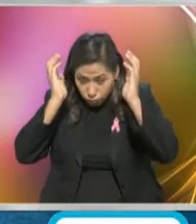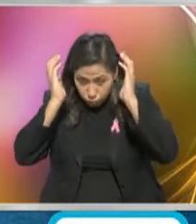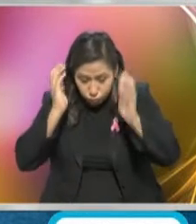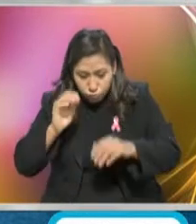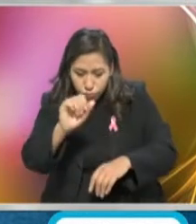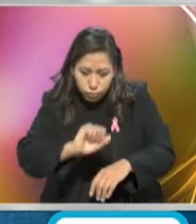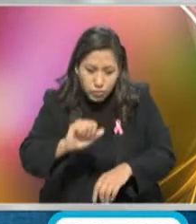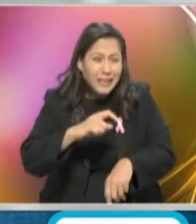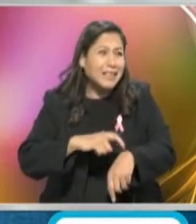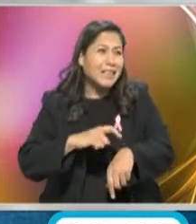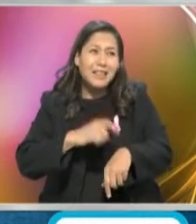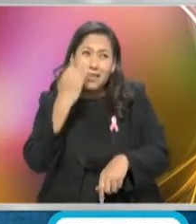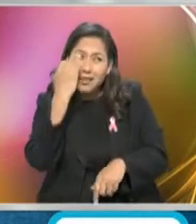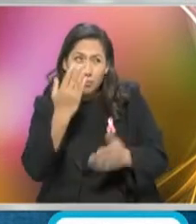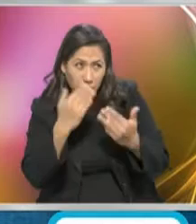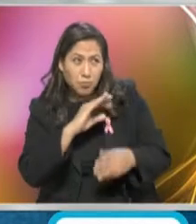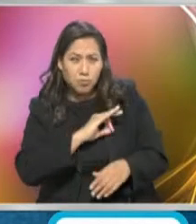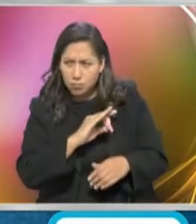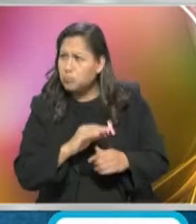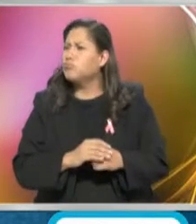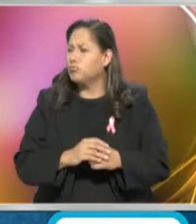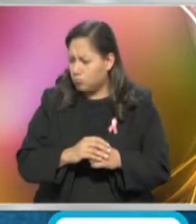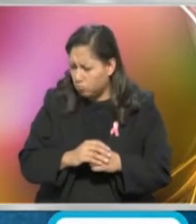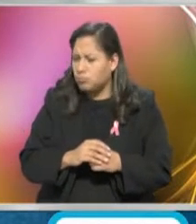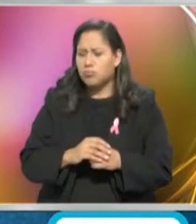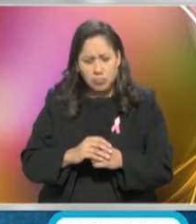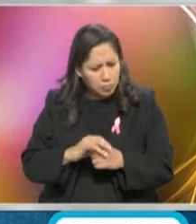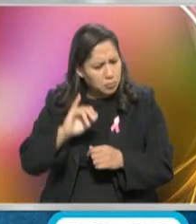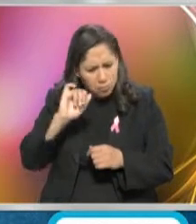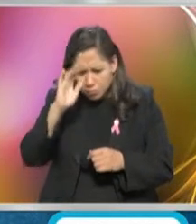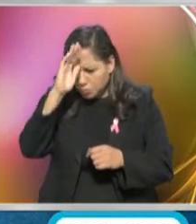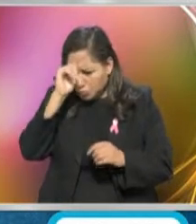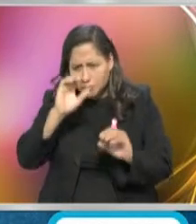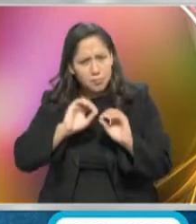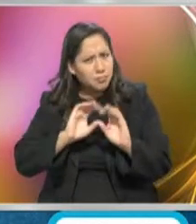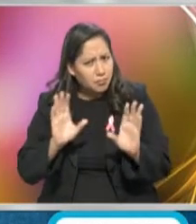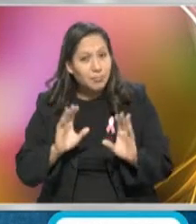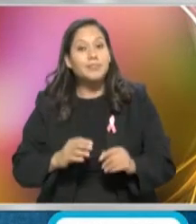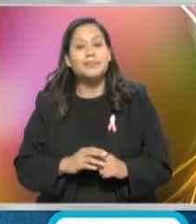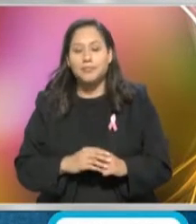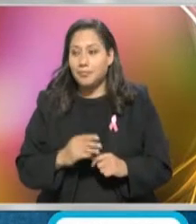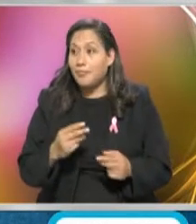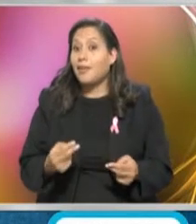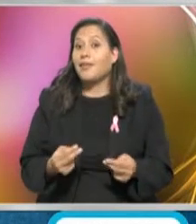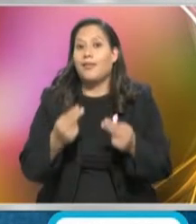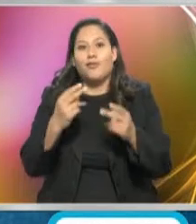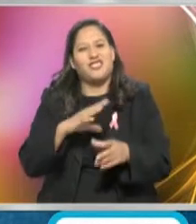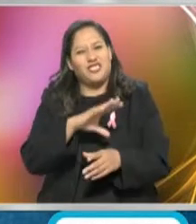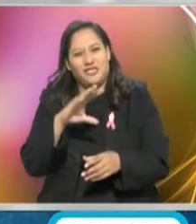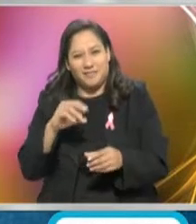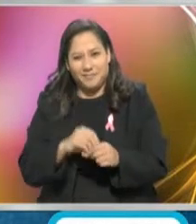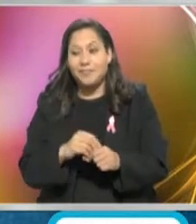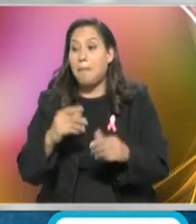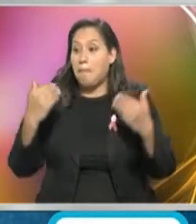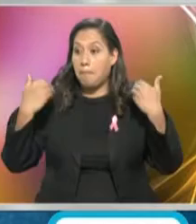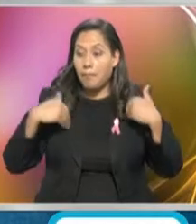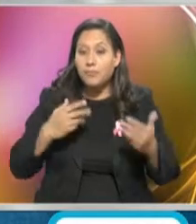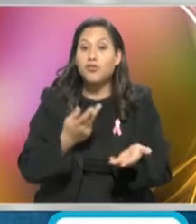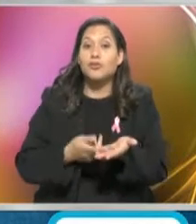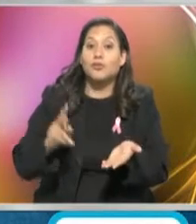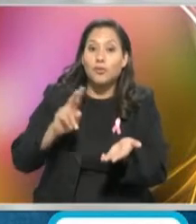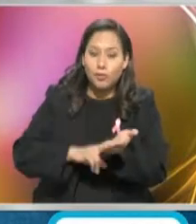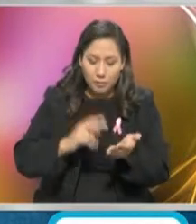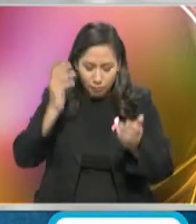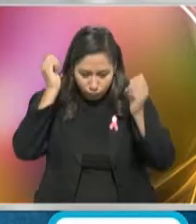ellas no tienen tiempo. Por supuesto, dijo él, claro que sí. Sí. Negocio redondo, los paseo y los